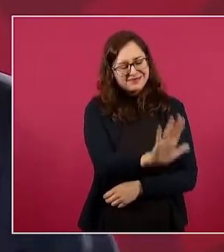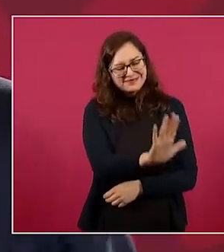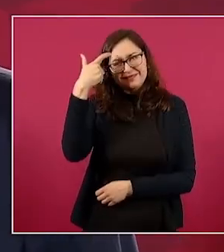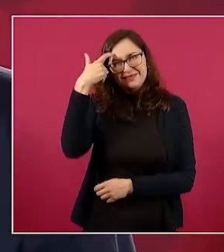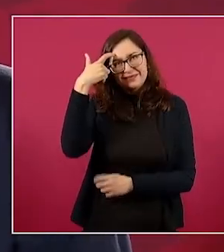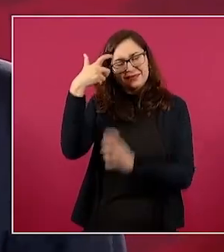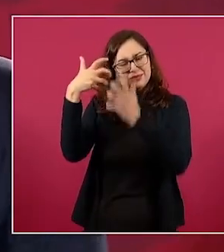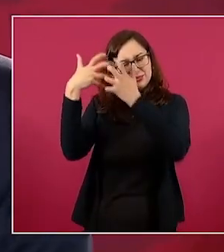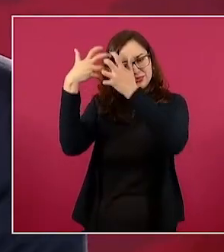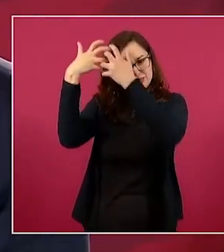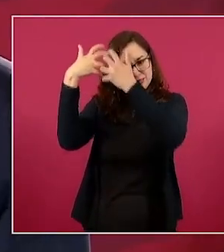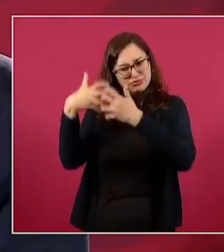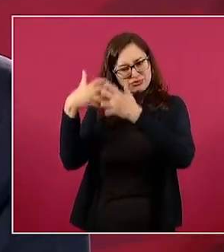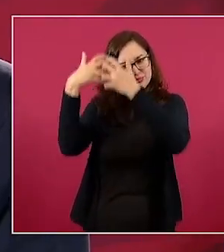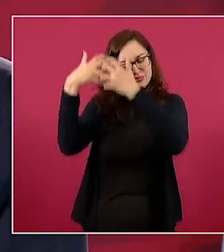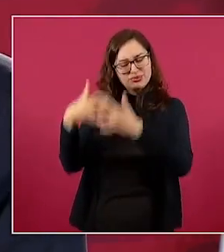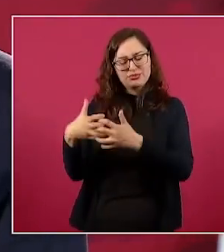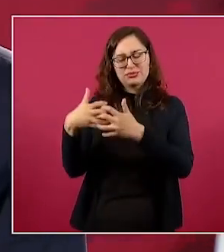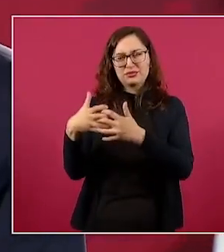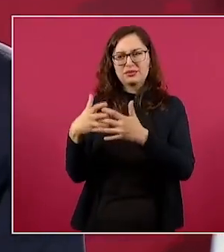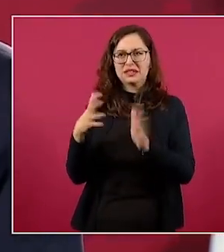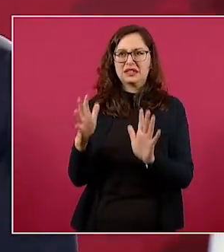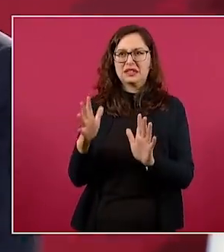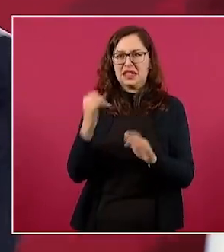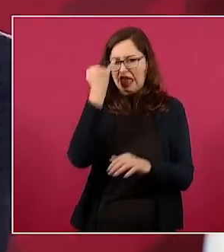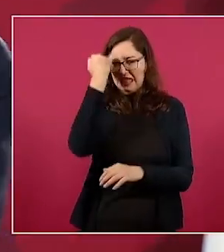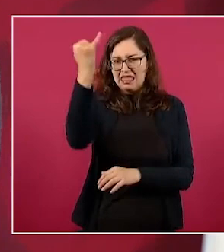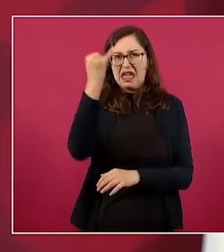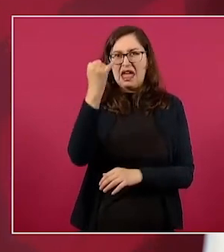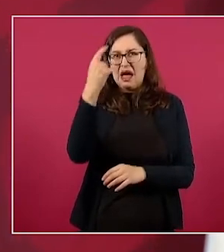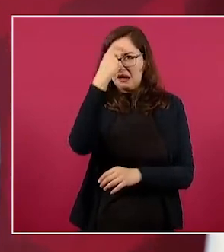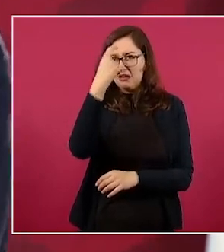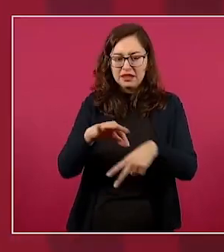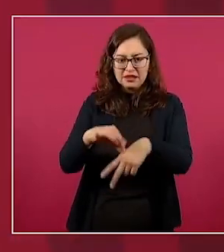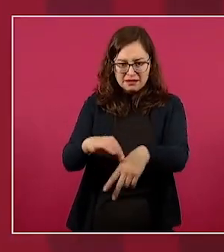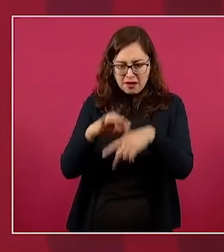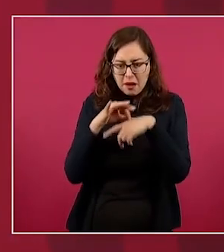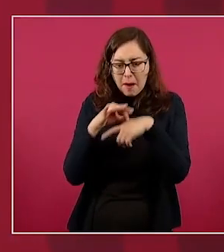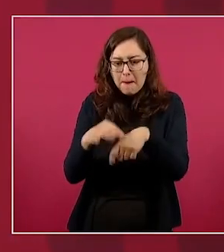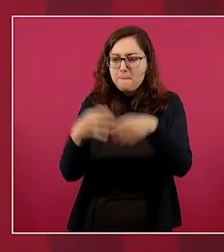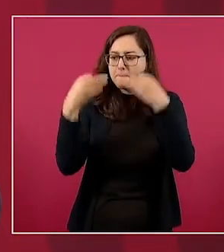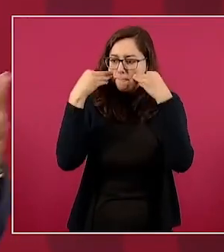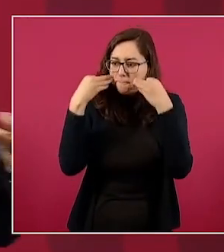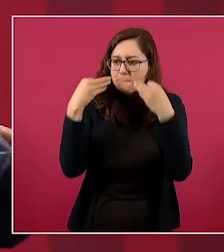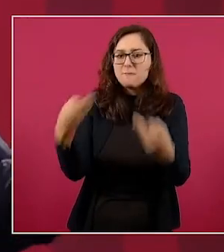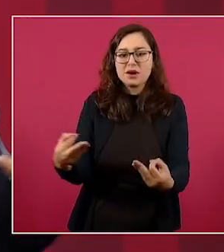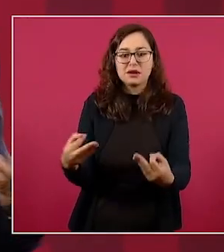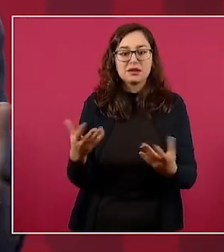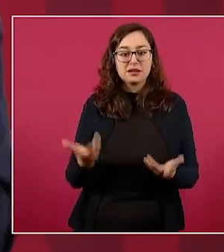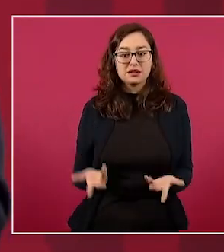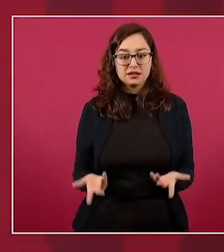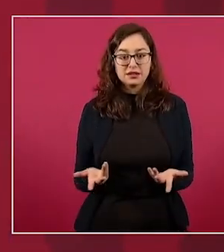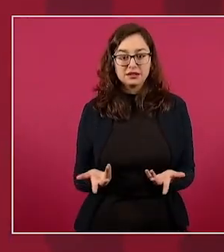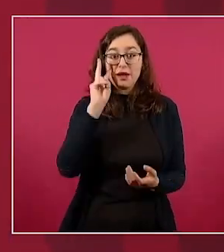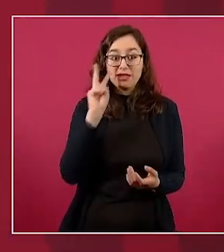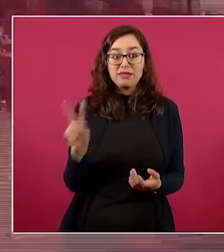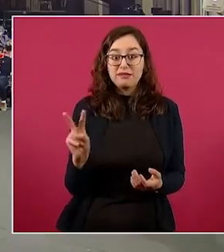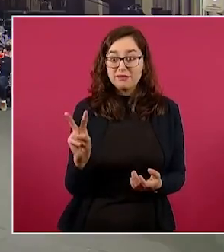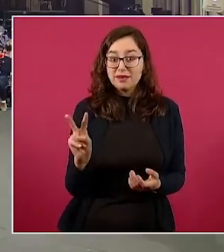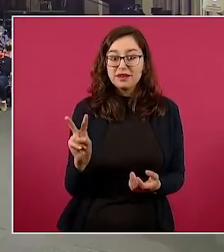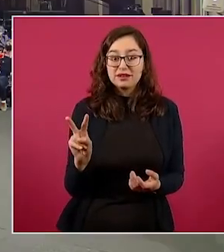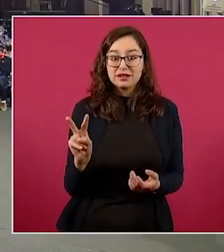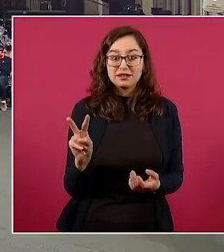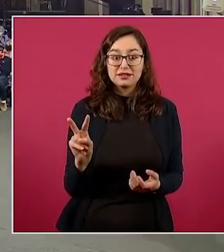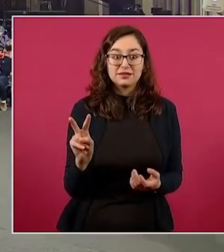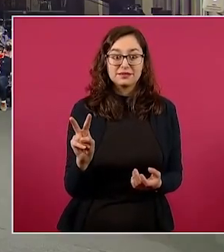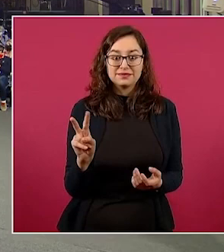práctico, con objetividad, con la verdad, se indague para